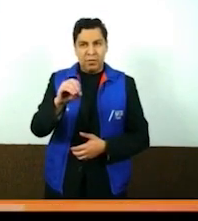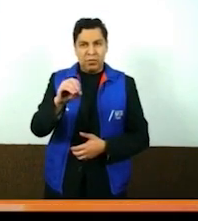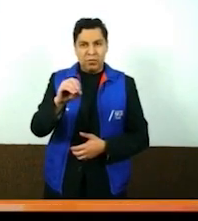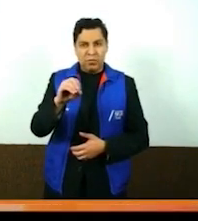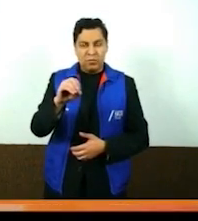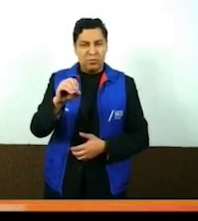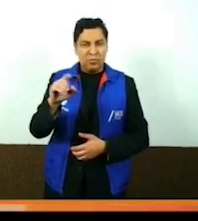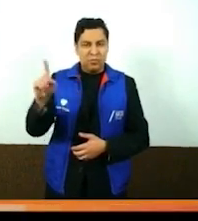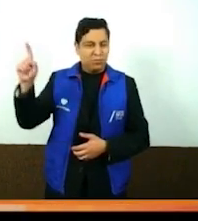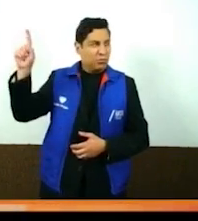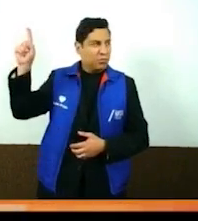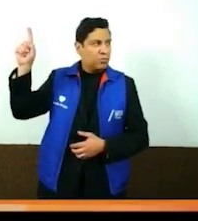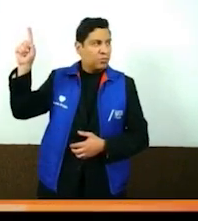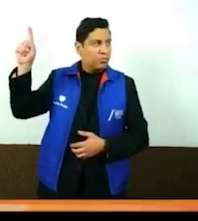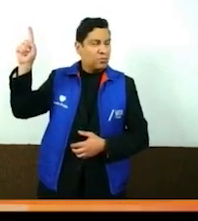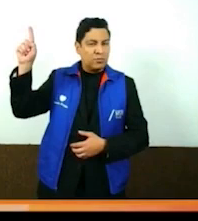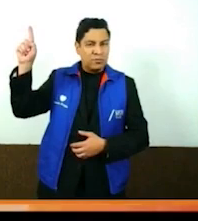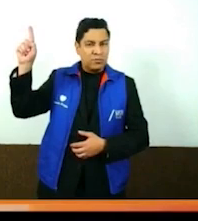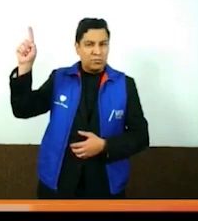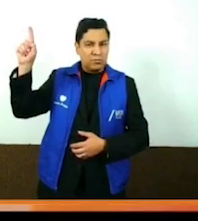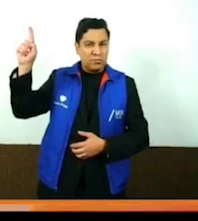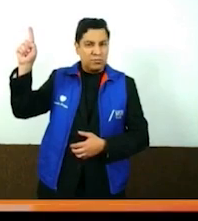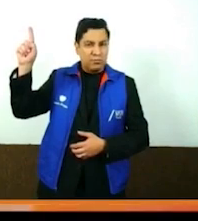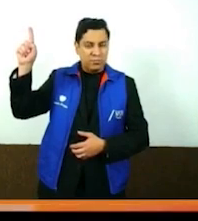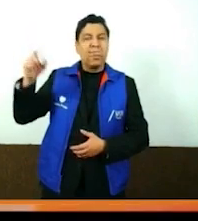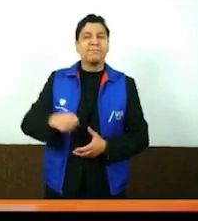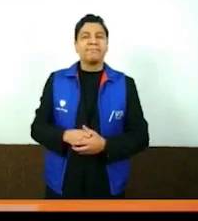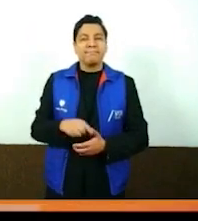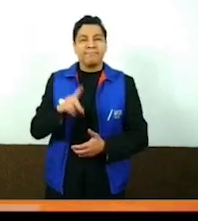Marcos Hernández Rodríguez.